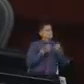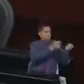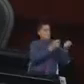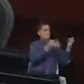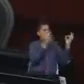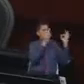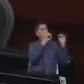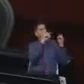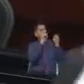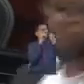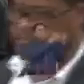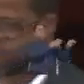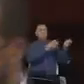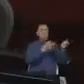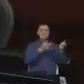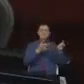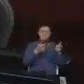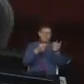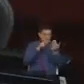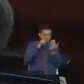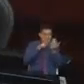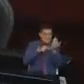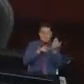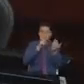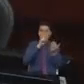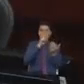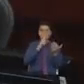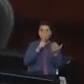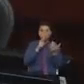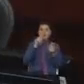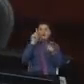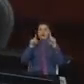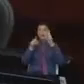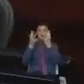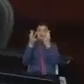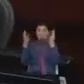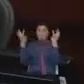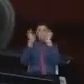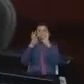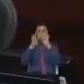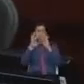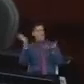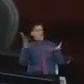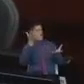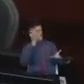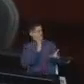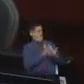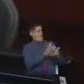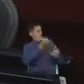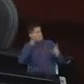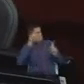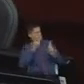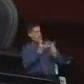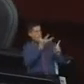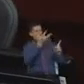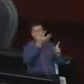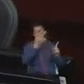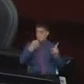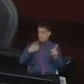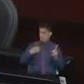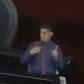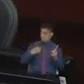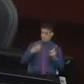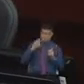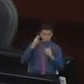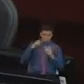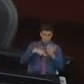informe. Y la verdad, aquí hay unos senadores que tienen un tono regañándolo a uno como si uno no leyera, y creo que